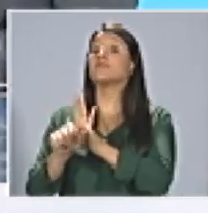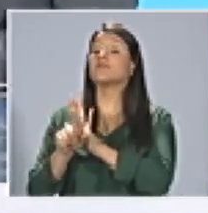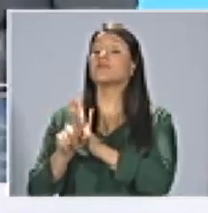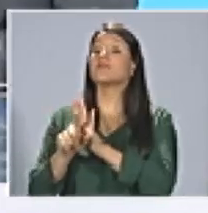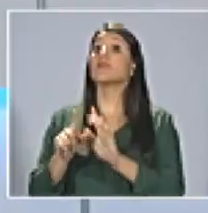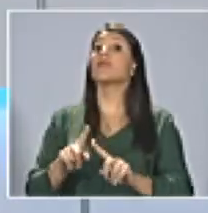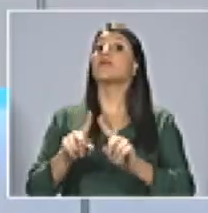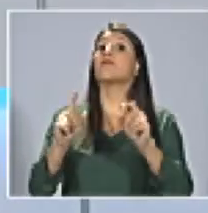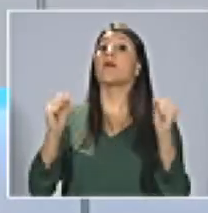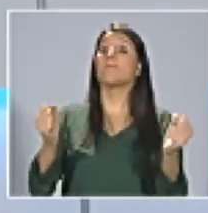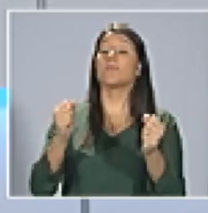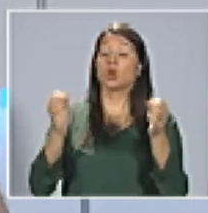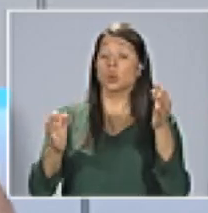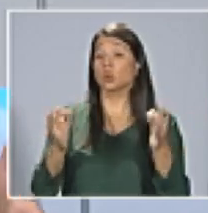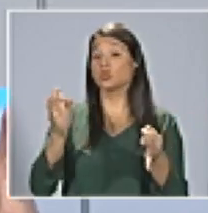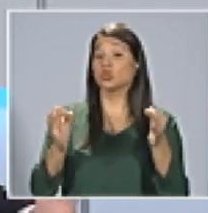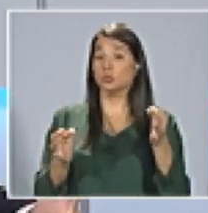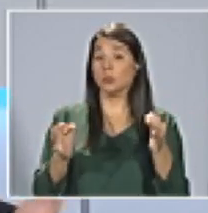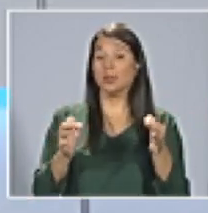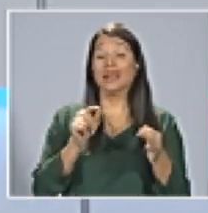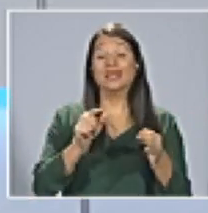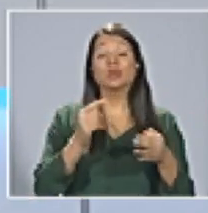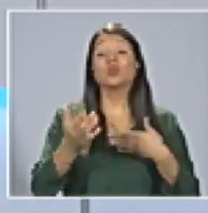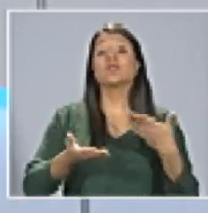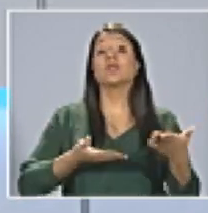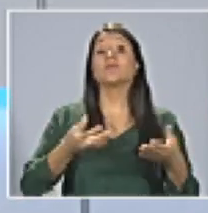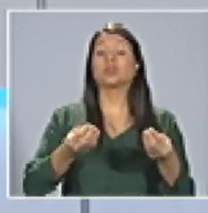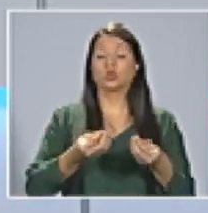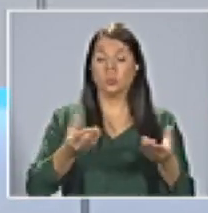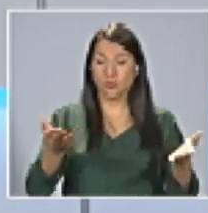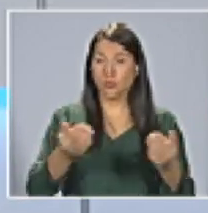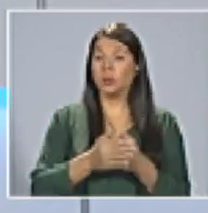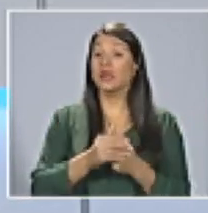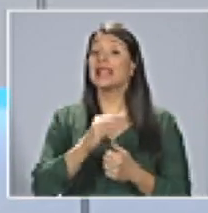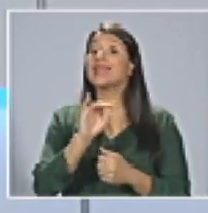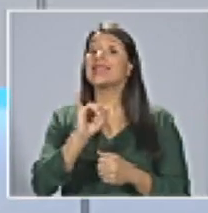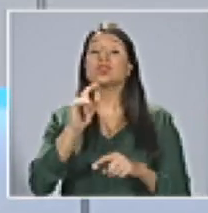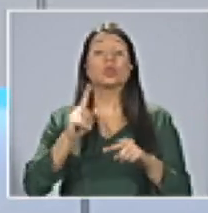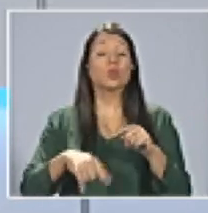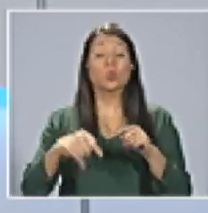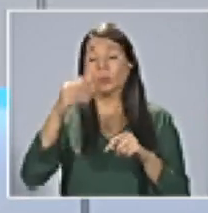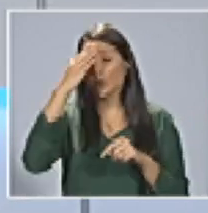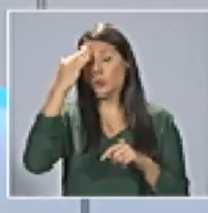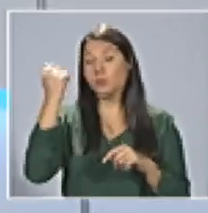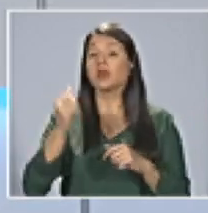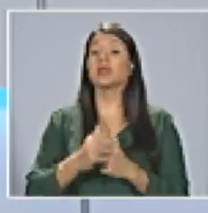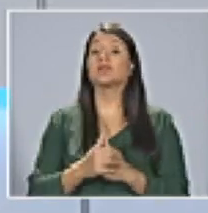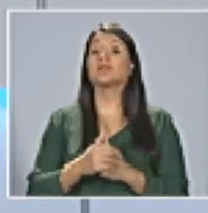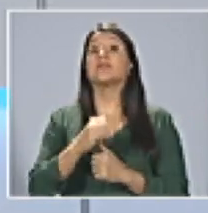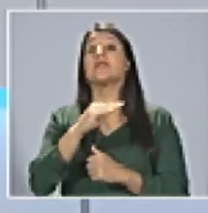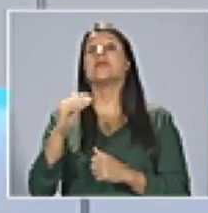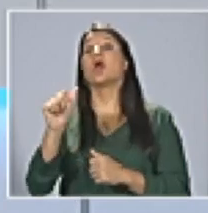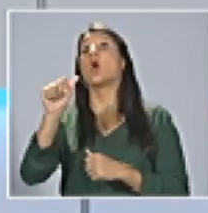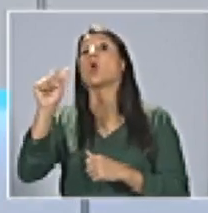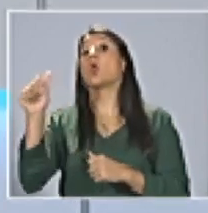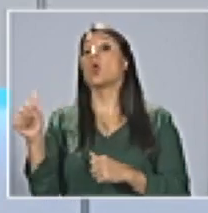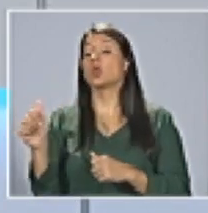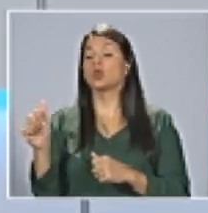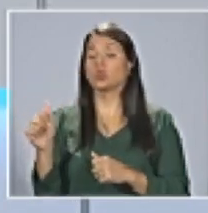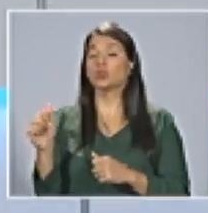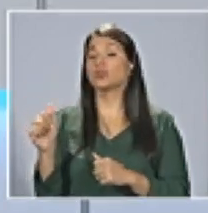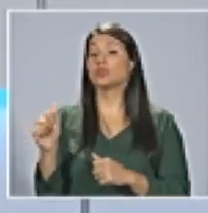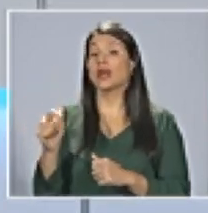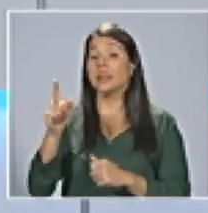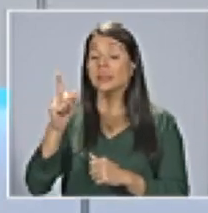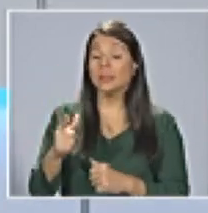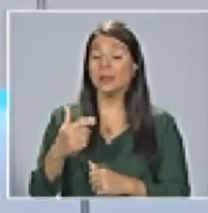Legislativa, a diferencia del Poder Ejecutivo, es un servicio público en sí mismo, y eso no lo pueden olvidar. Y lo otro que tiene que